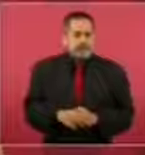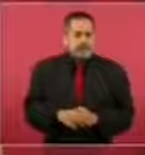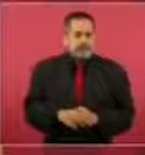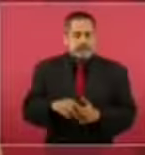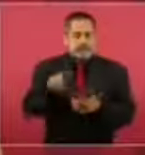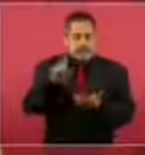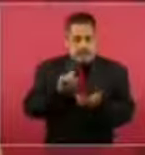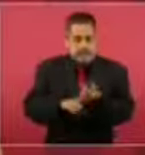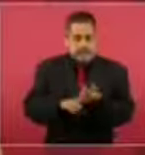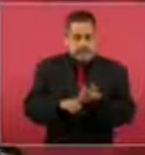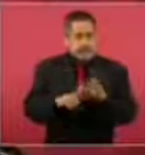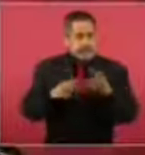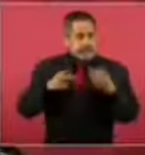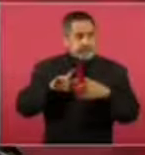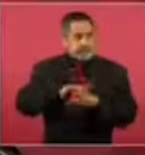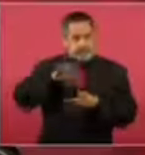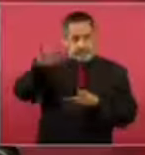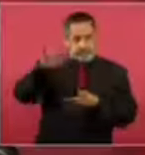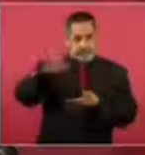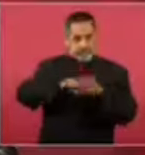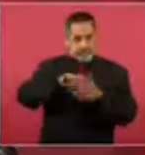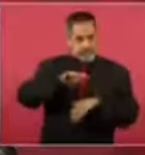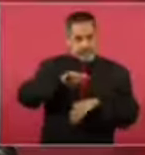dentro del avión a los pasajeros.